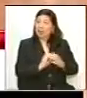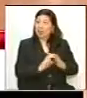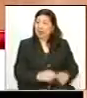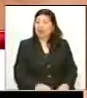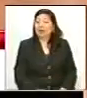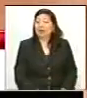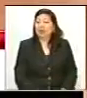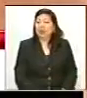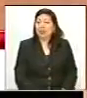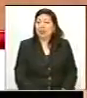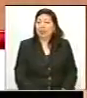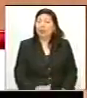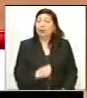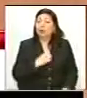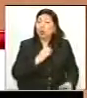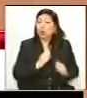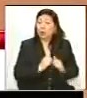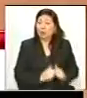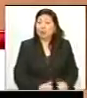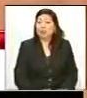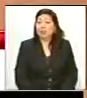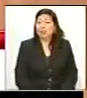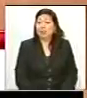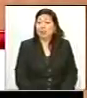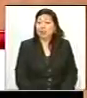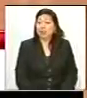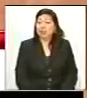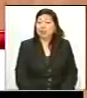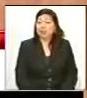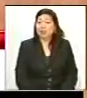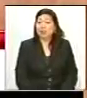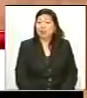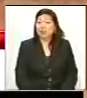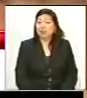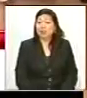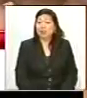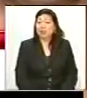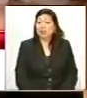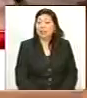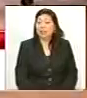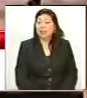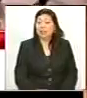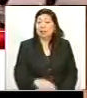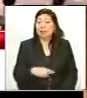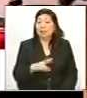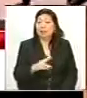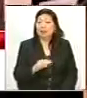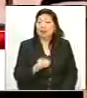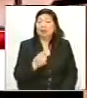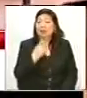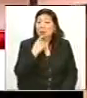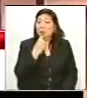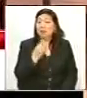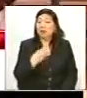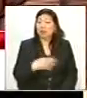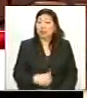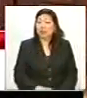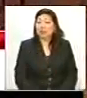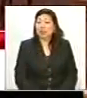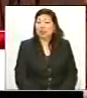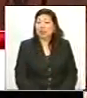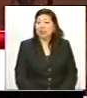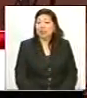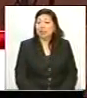región. Yo conversé con el doctor Ramírez en Piura y él me dijo que